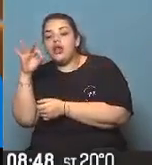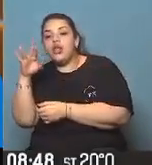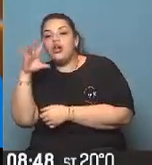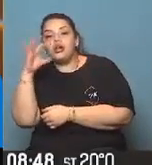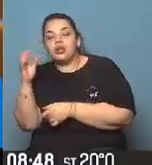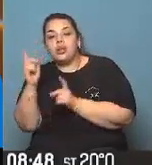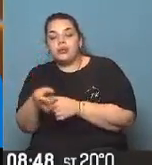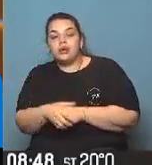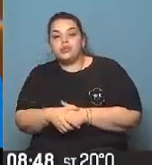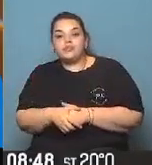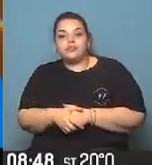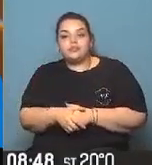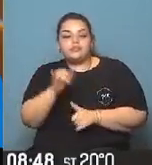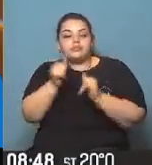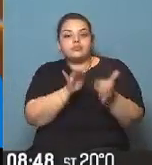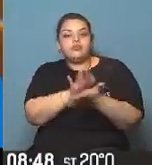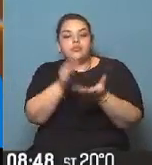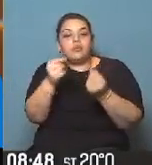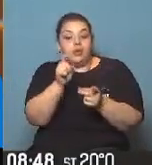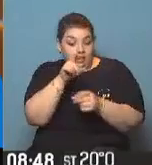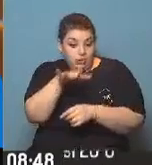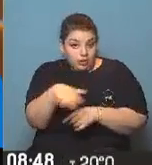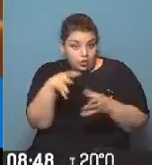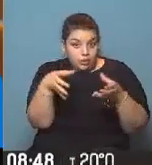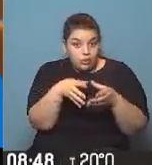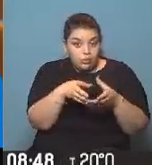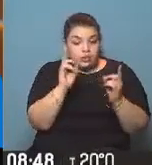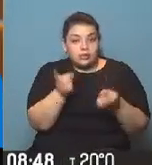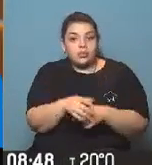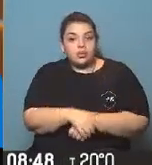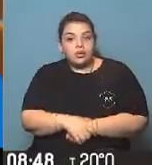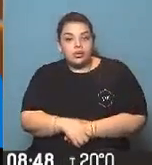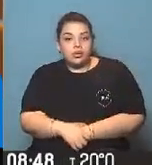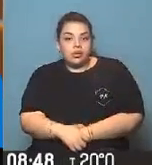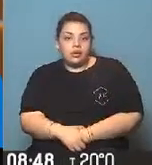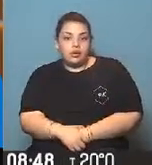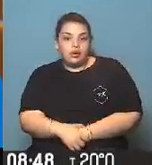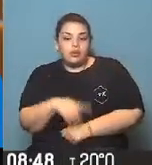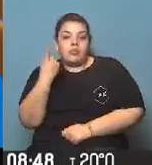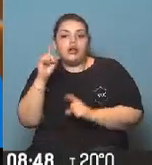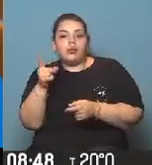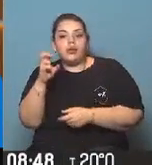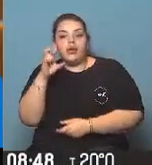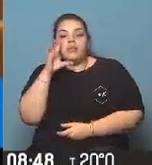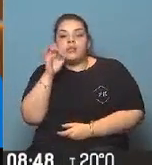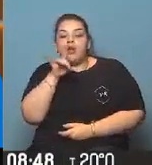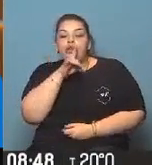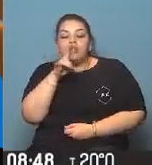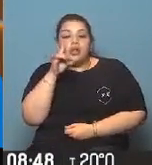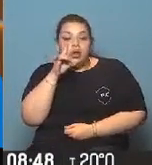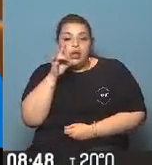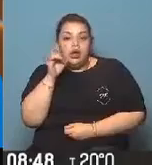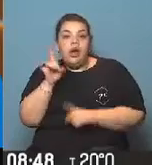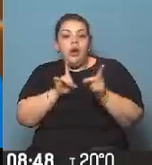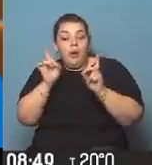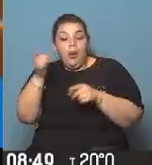dan la opinión o lo que estaba pasando día a día desde ese sector, pero también está Jaunarena, pero también está Alberto Piotti como juez federal de San Isidro, que a veces uno se lo olvidó